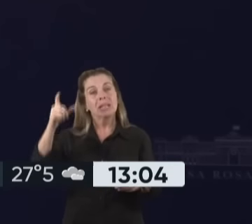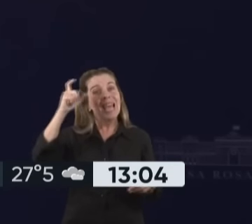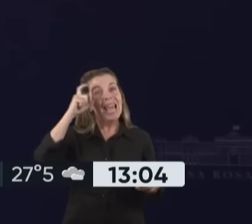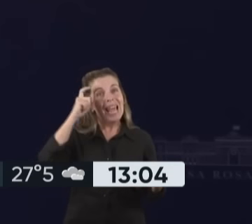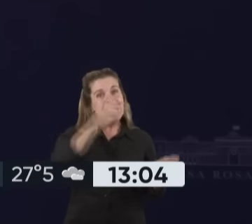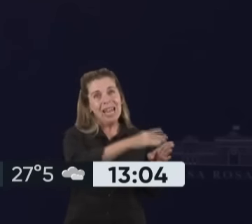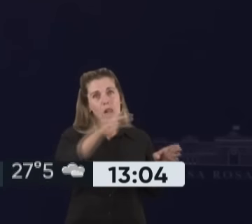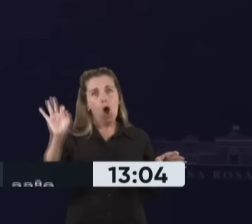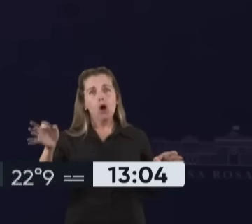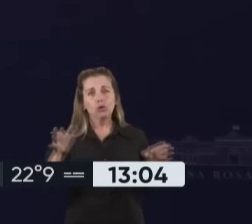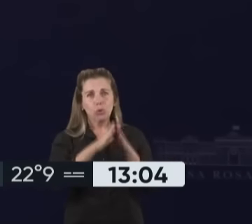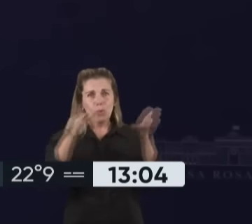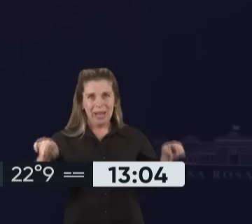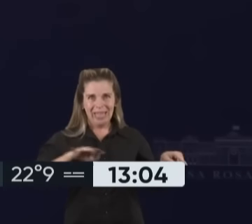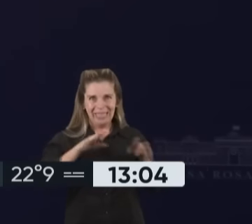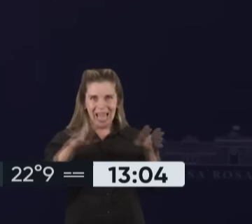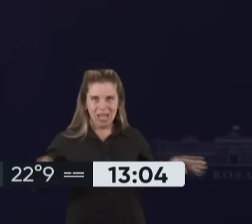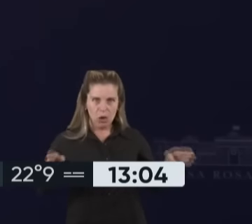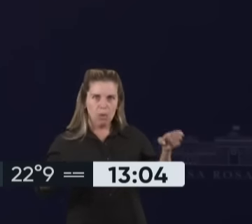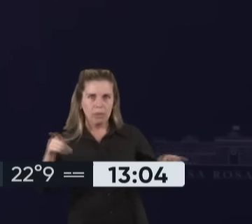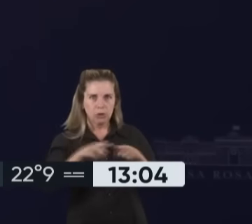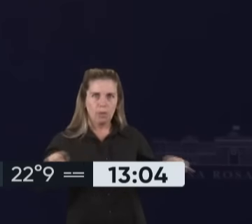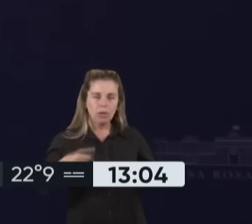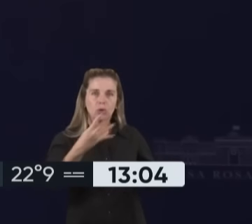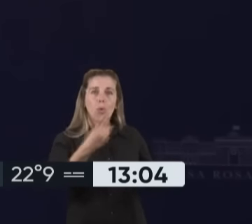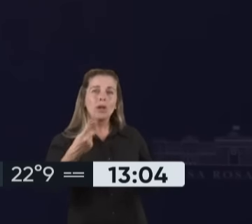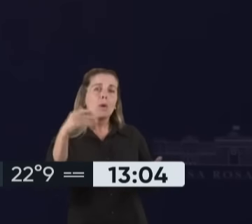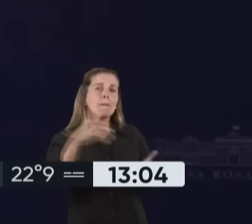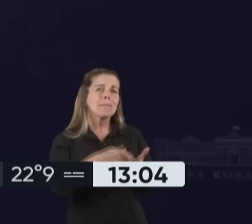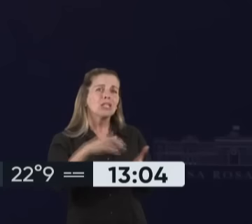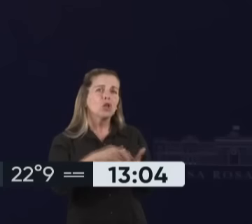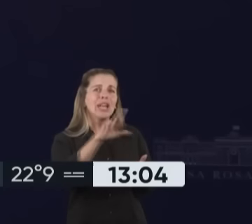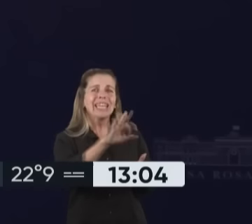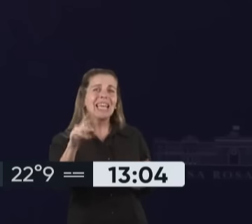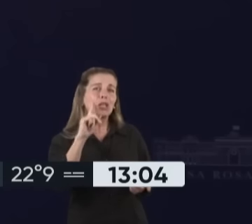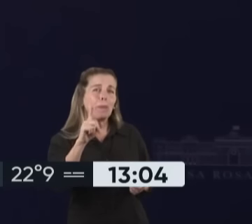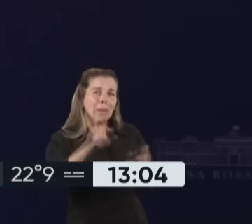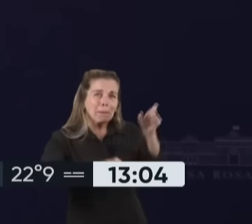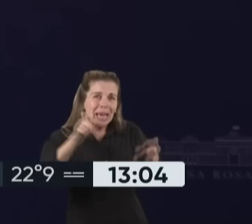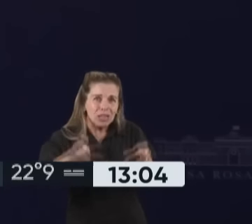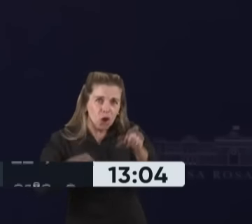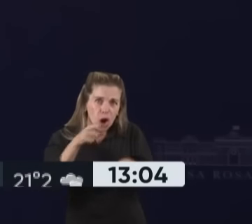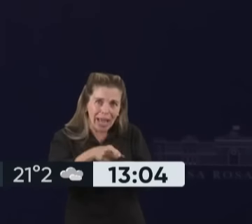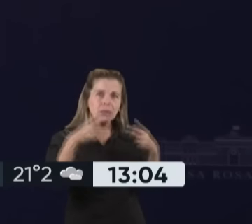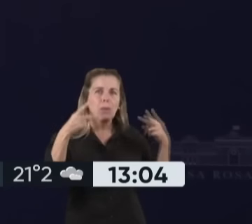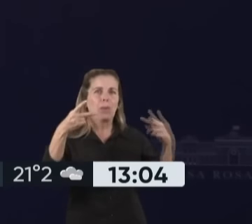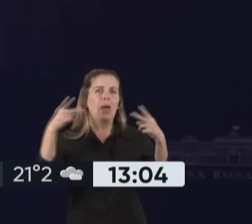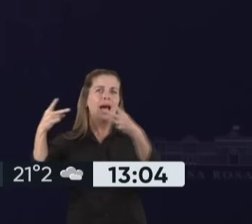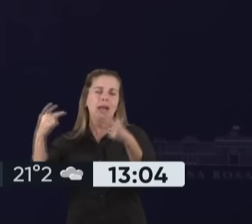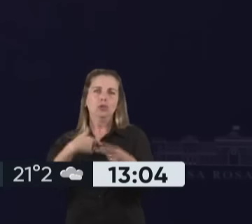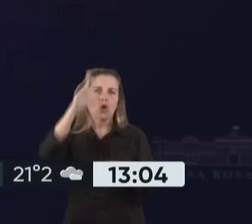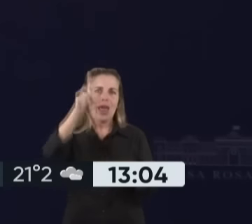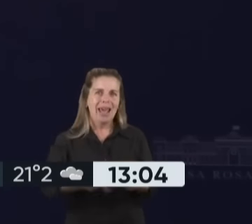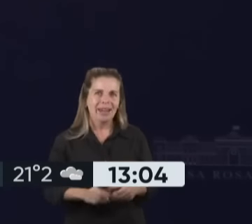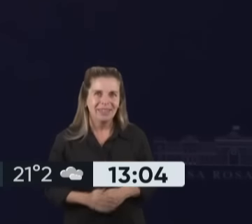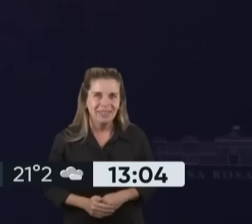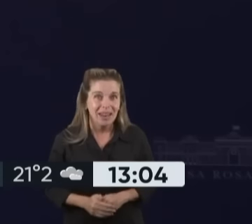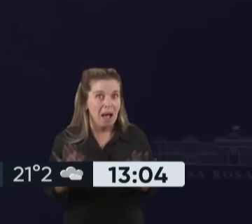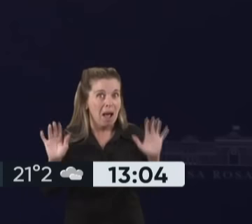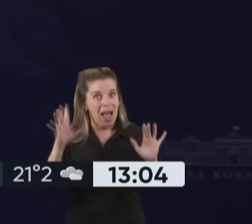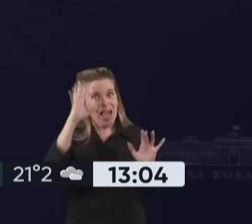de 2025, más de 41 millones y medio de personas viajaron por aeropuertos de todo el país, un